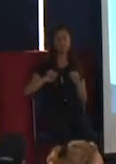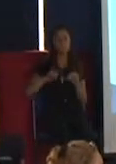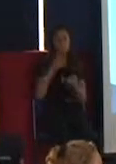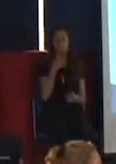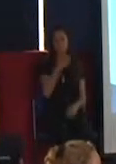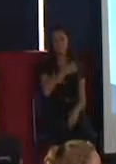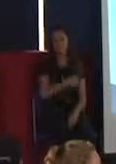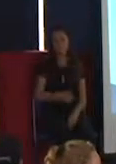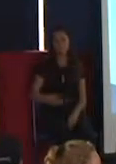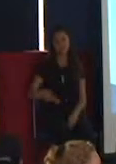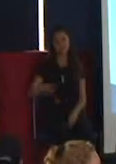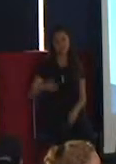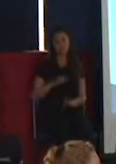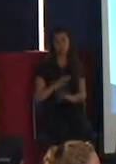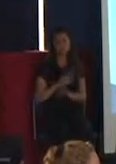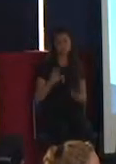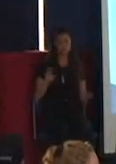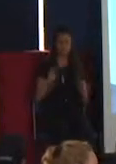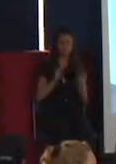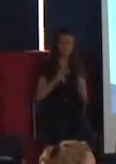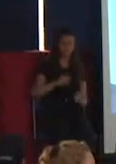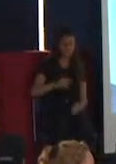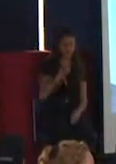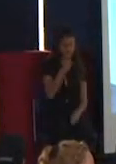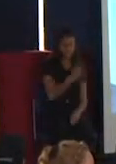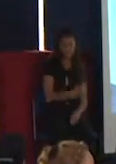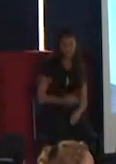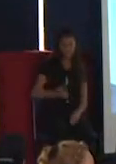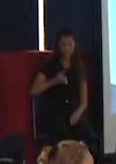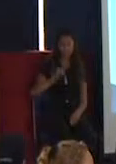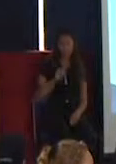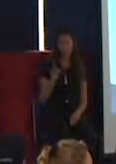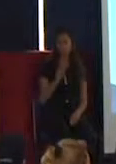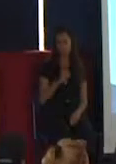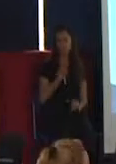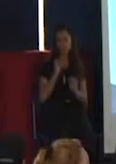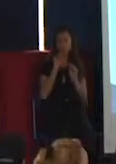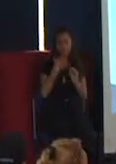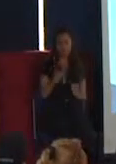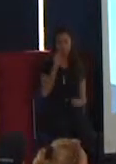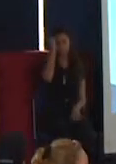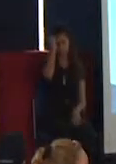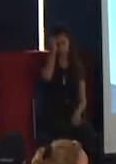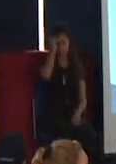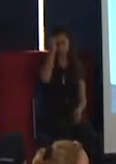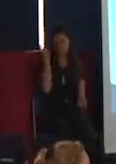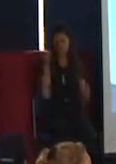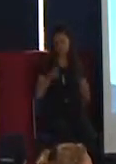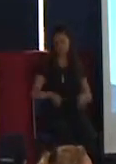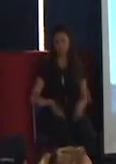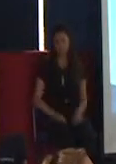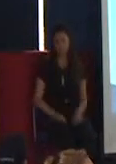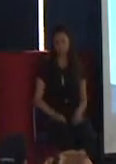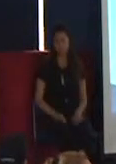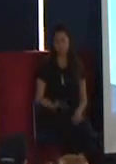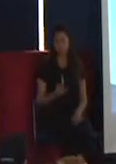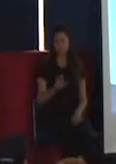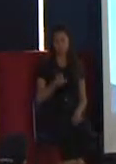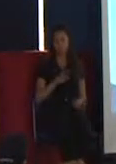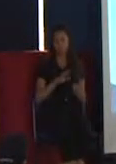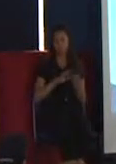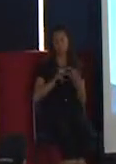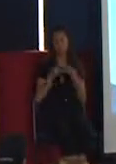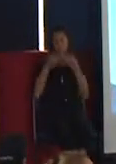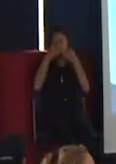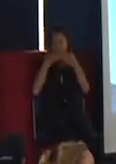¿sí?, no solamente de formación de la primera infancia, sino de formación de docentes en materia de discapacidad.